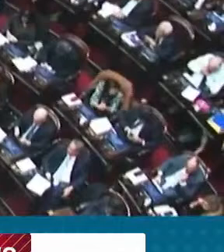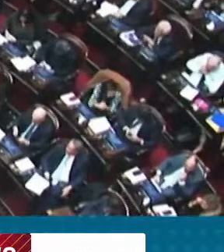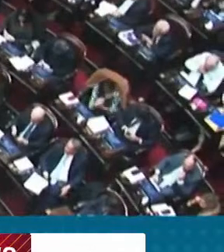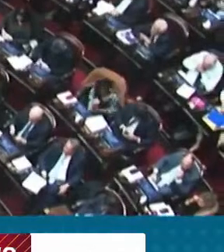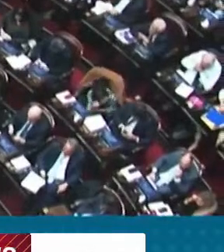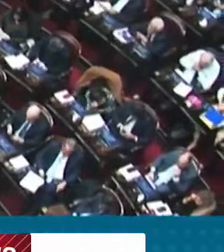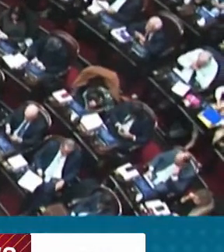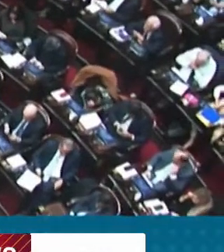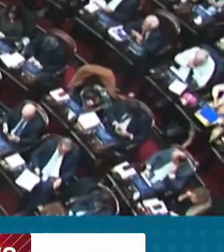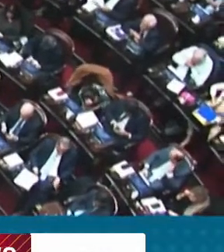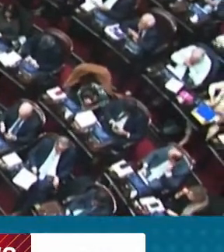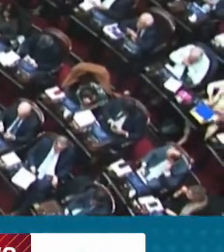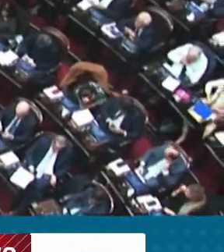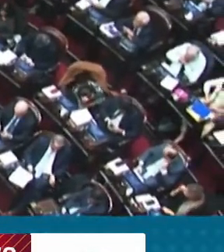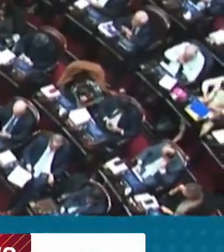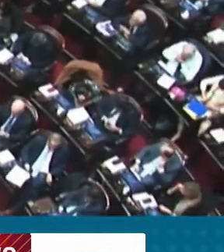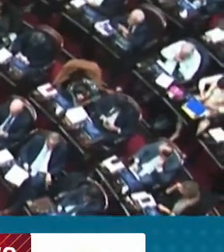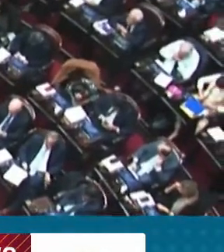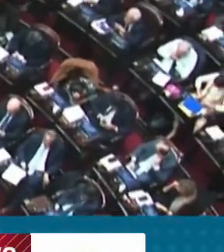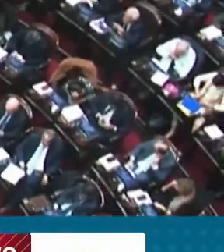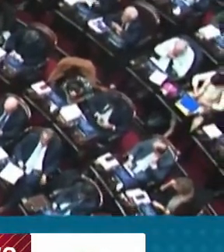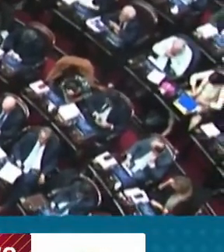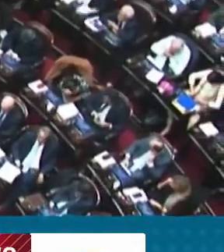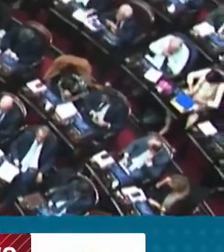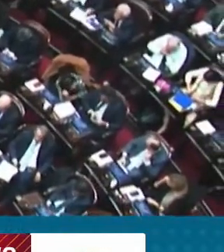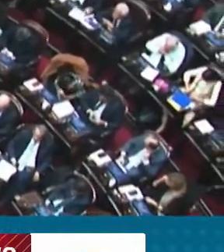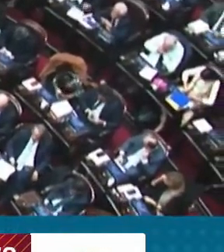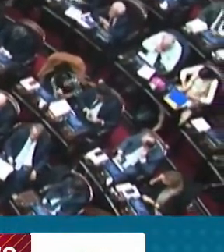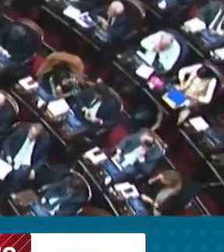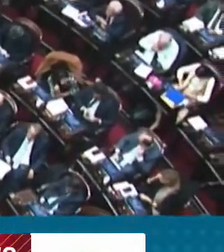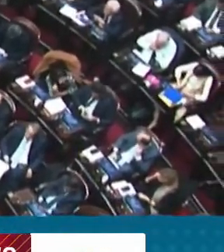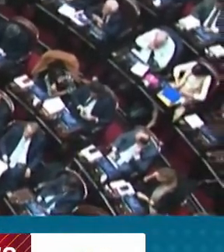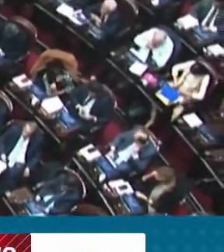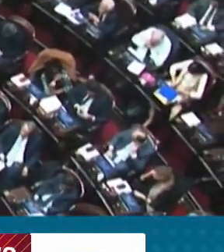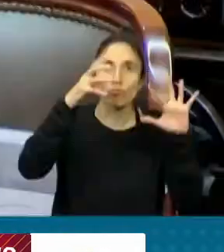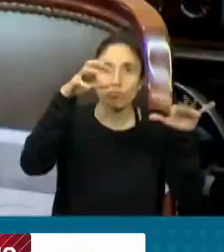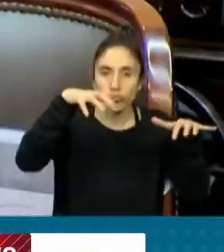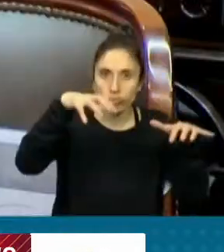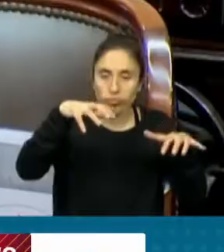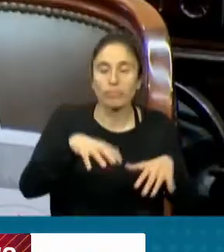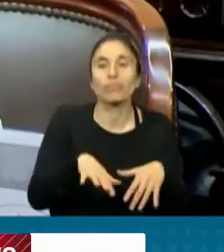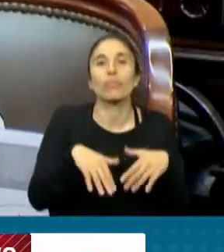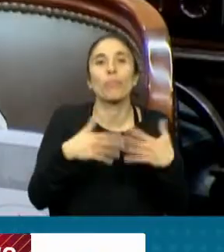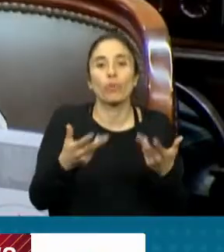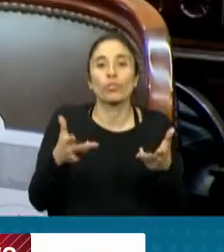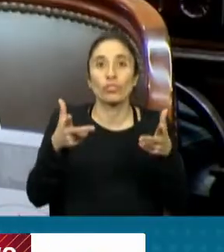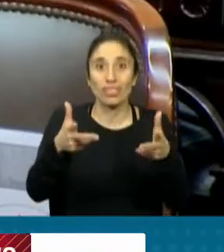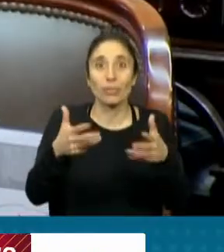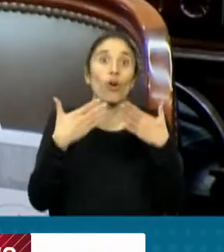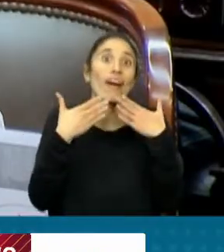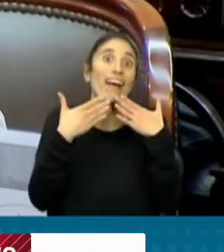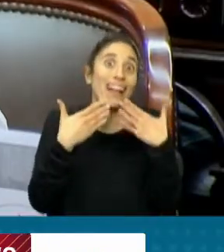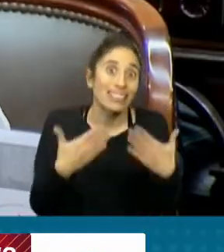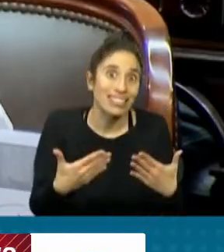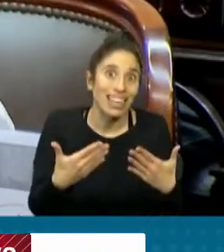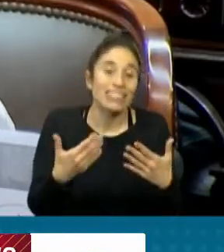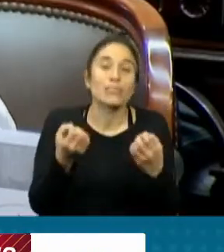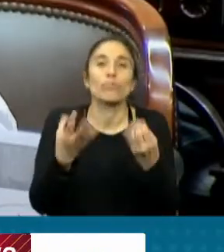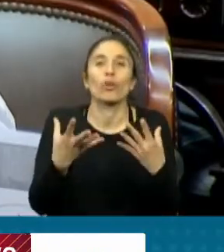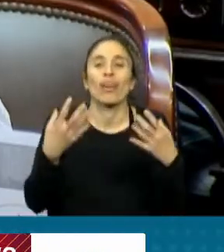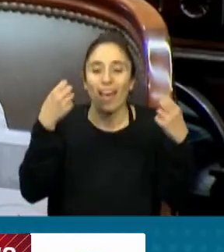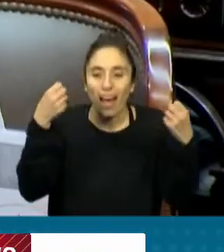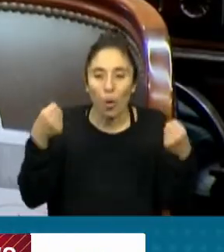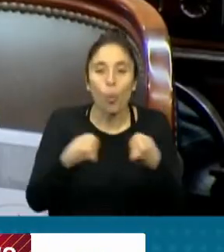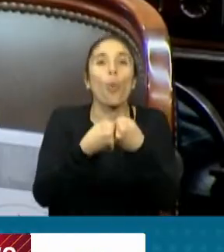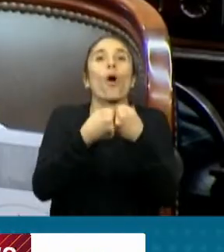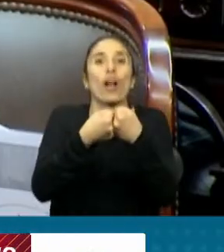va a ser una generación que parta desde un poquitito más atrás, porque son personas que no van a haber podido comprar su casa propia. Hoy,